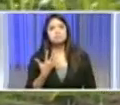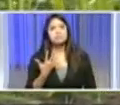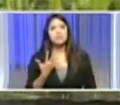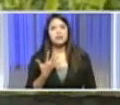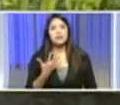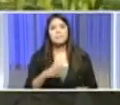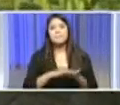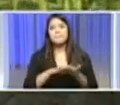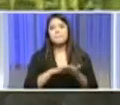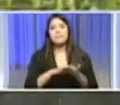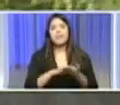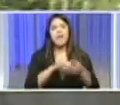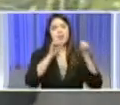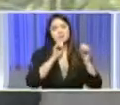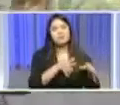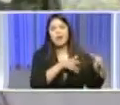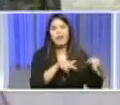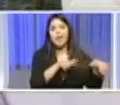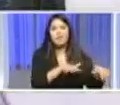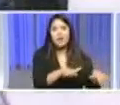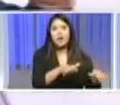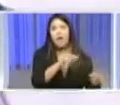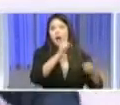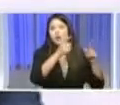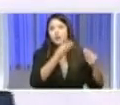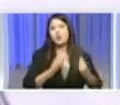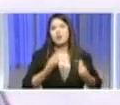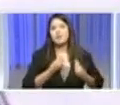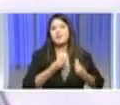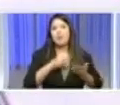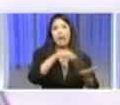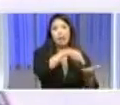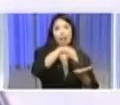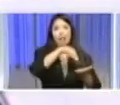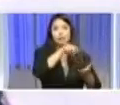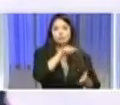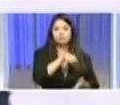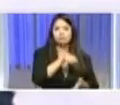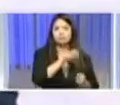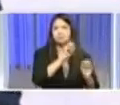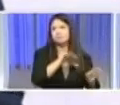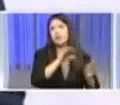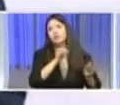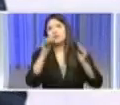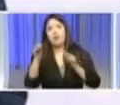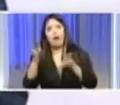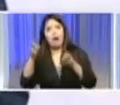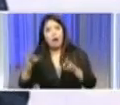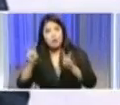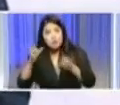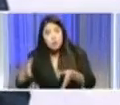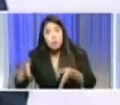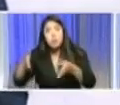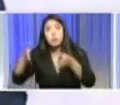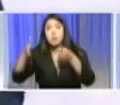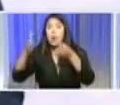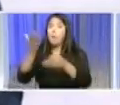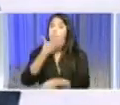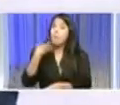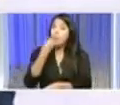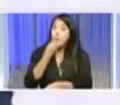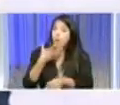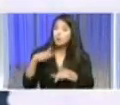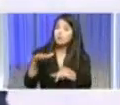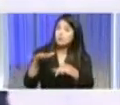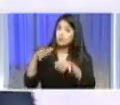salir de la quebrada para aquellos que vivían en una quebrada. No se trata solamente de tener su apartamento bien bonito y